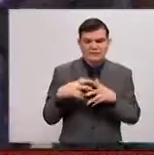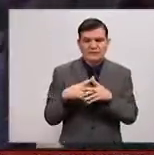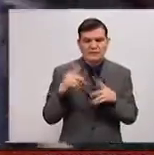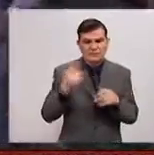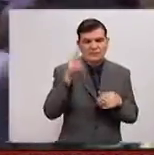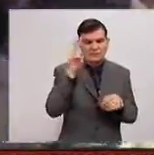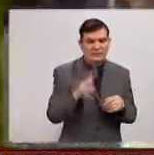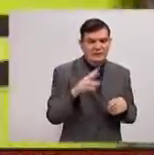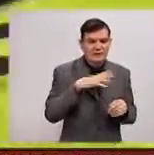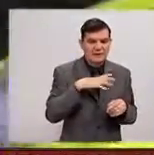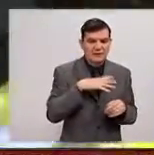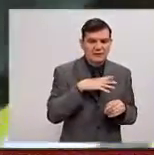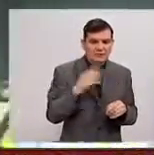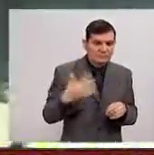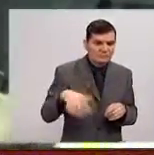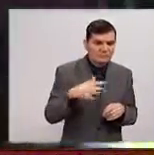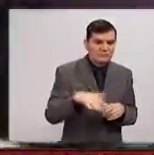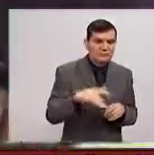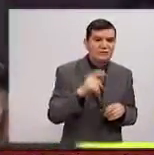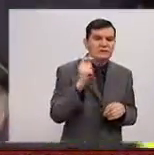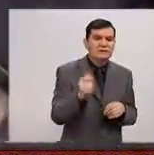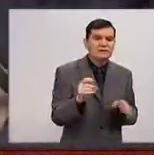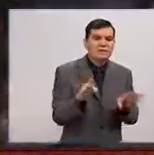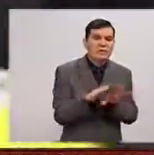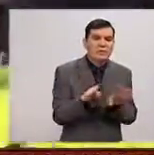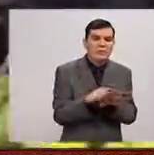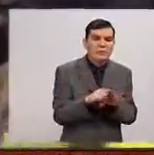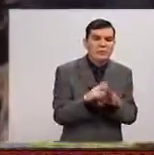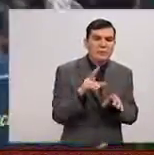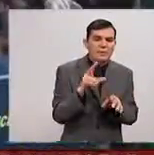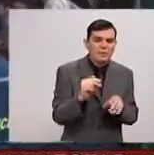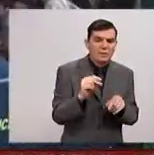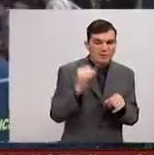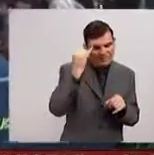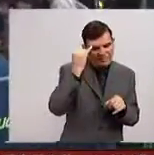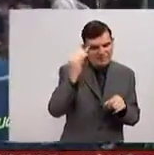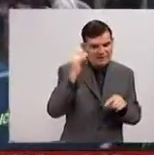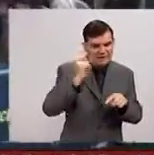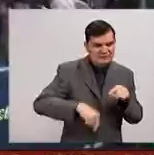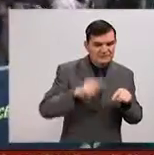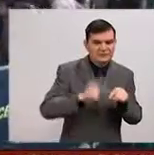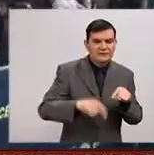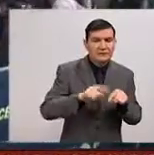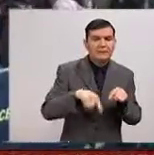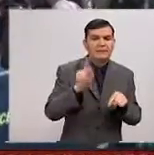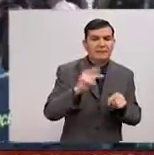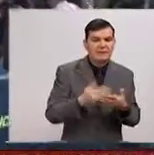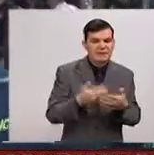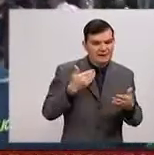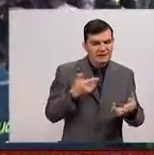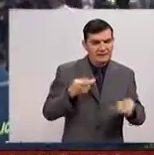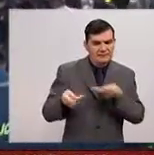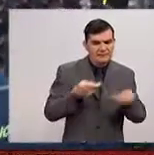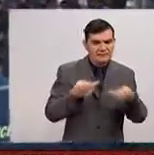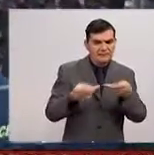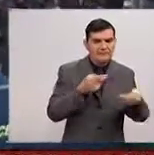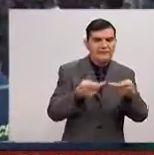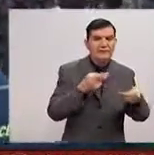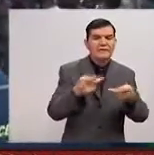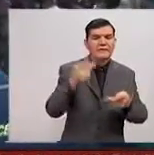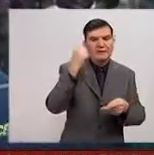realidad lo que tendríamos que estar buscando es cómo no contener ideológicamente, pero sí preparar en un aparato